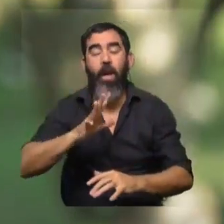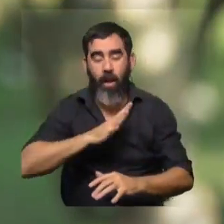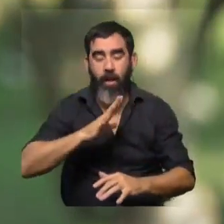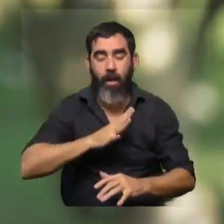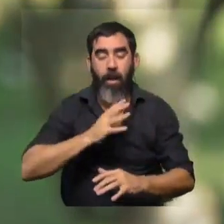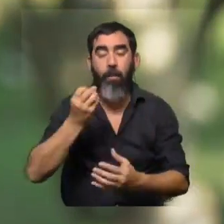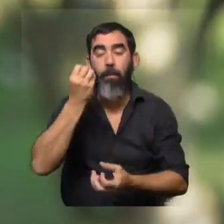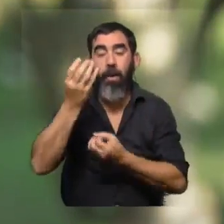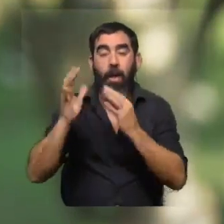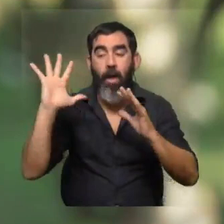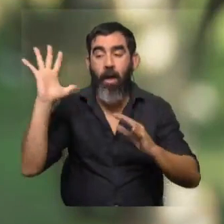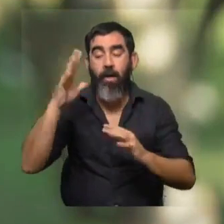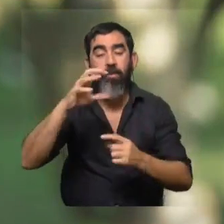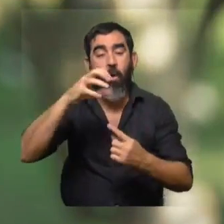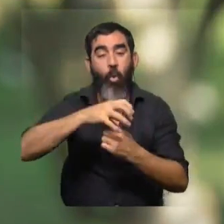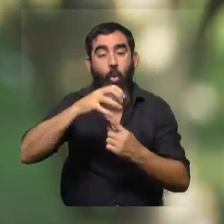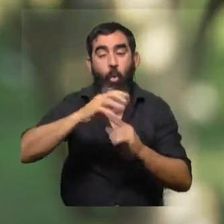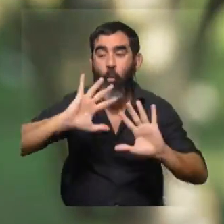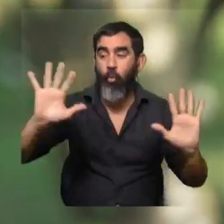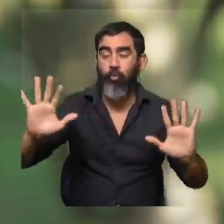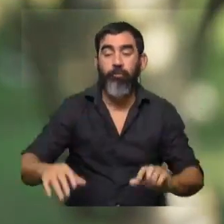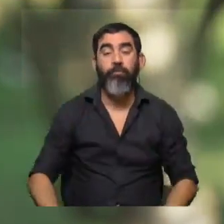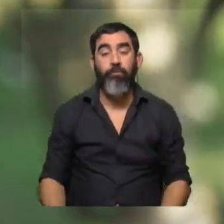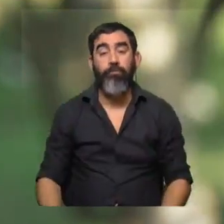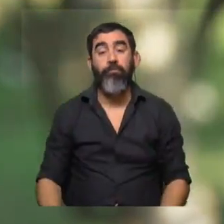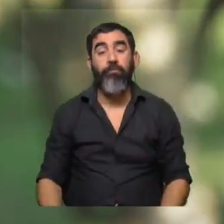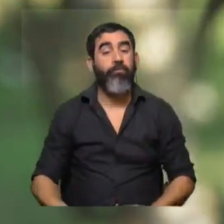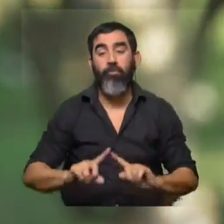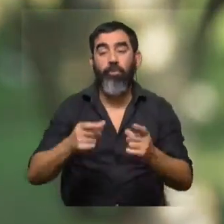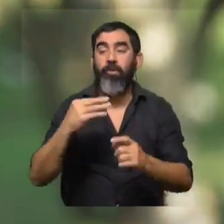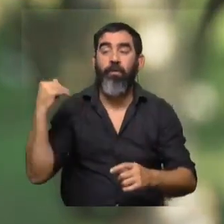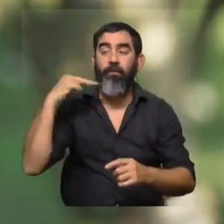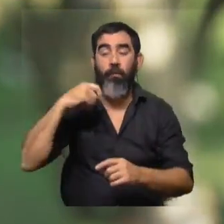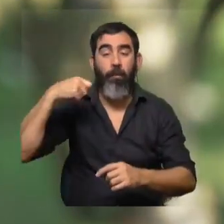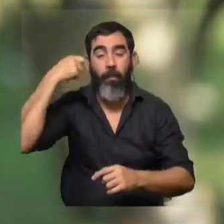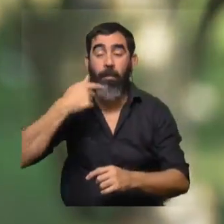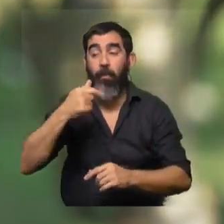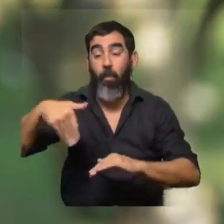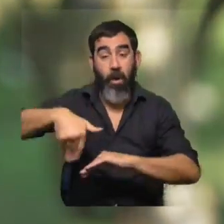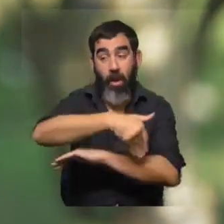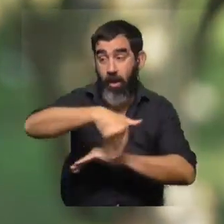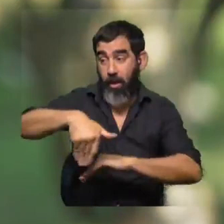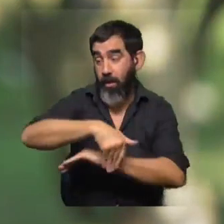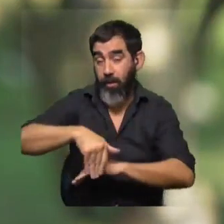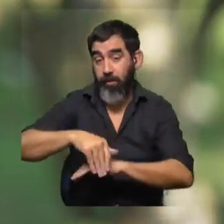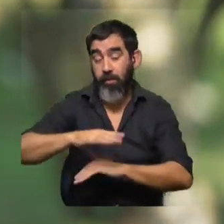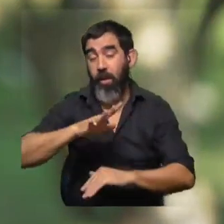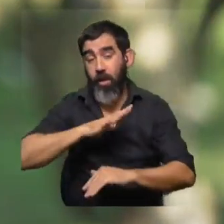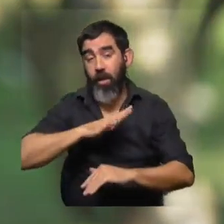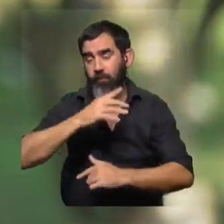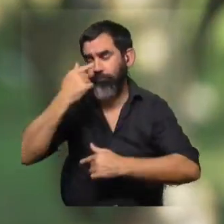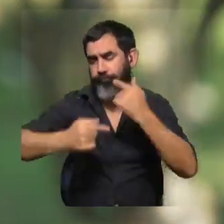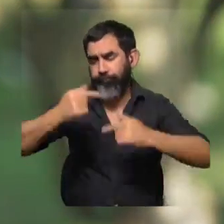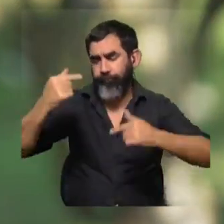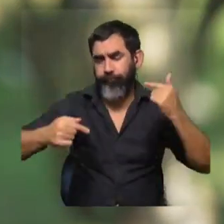las plantas y hongos como dominantes del paisaje. Y tampoco necesitamos de la ficción. Si uno sale por las calles va a encontrar muchísimas especies